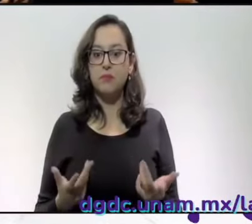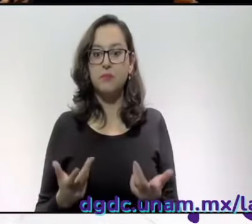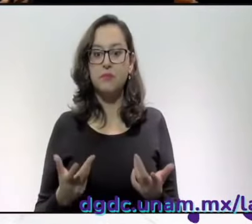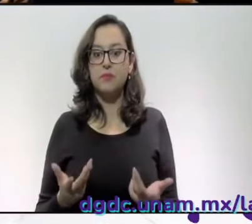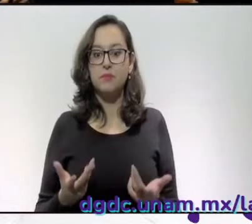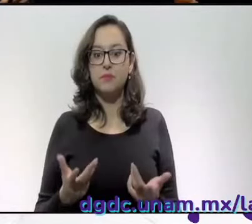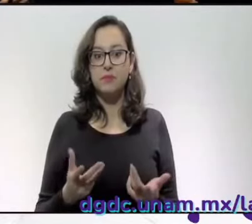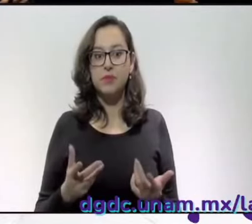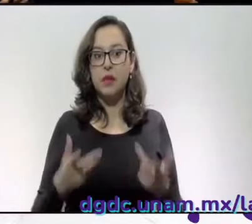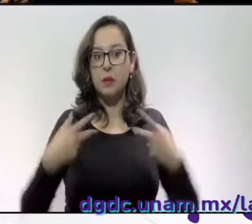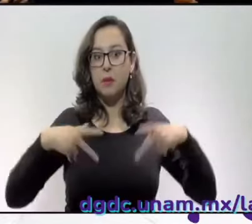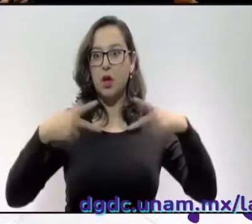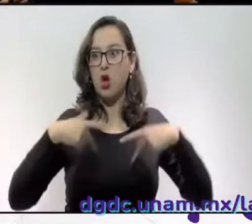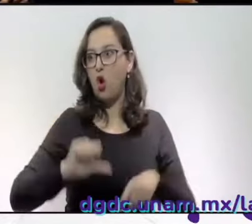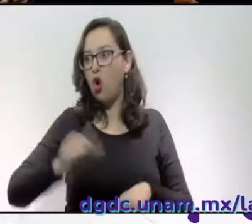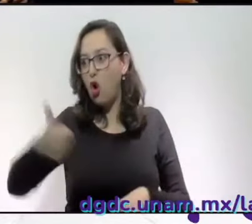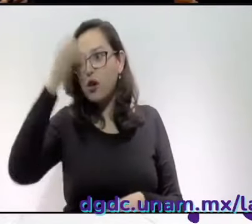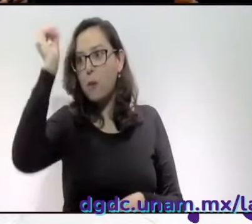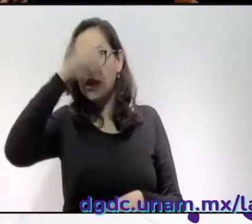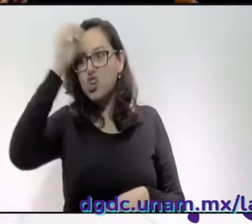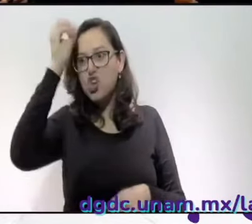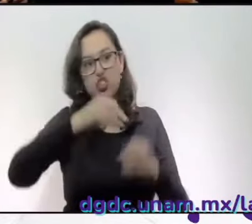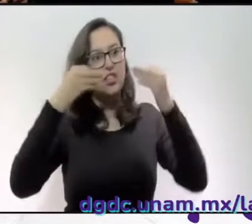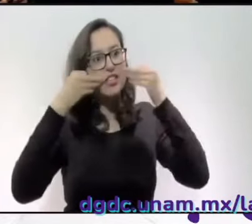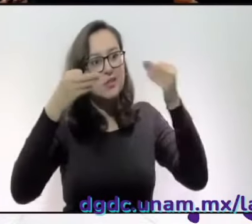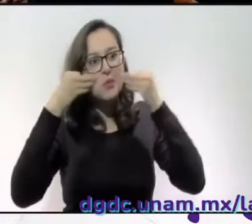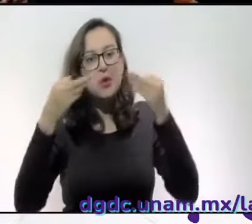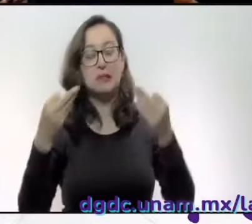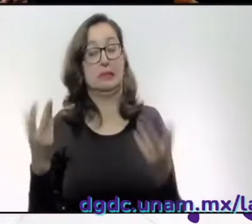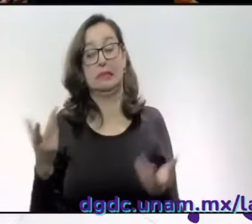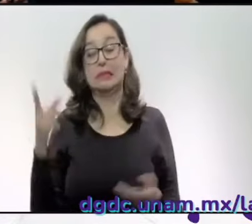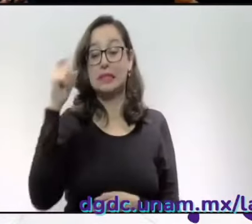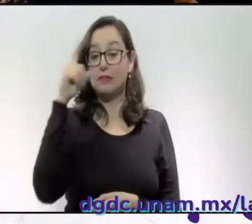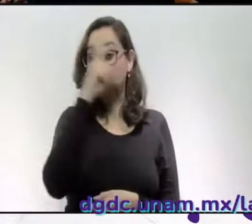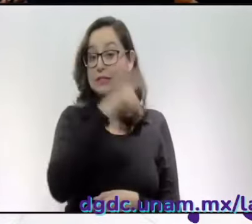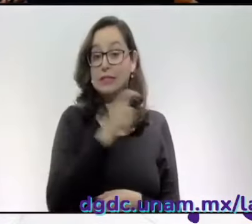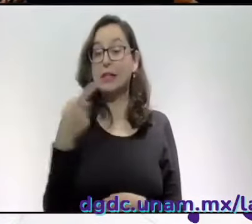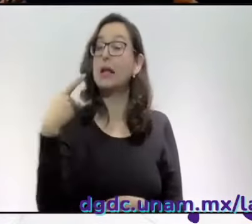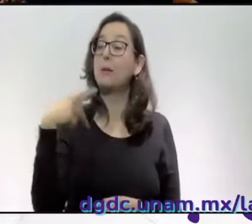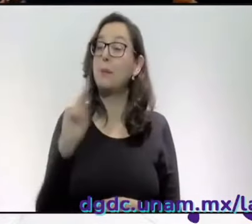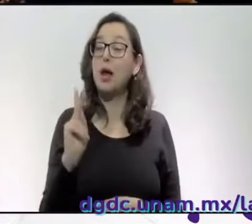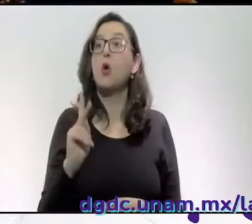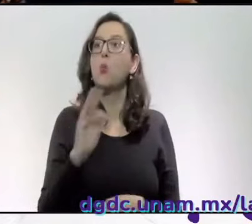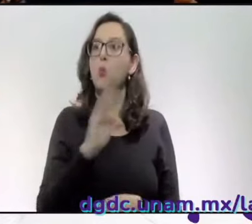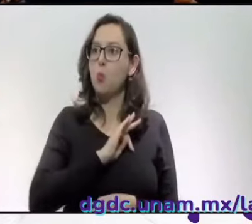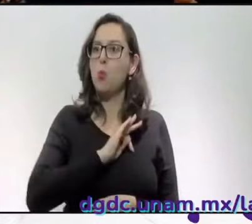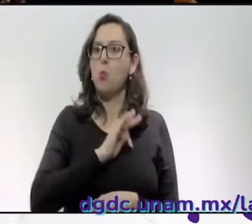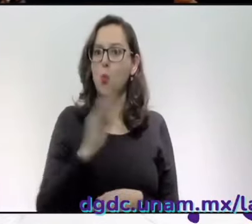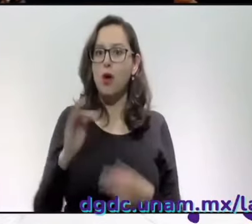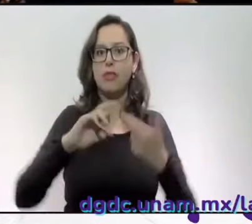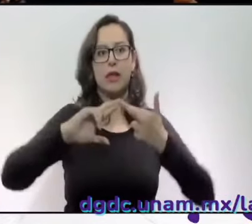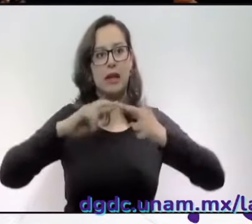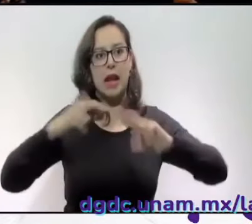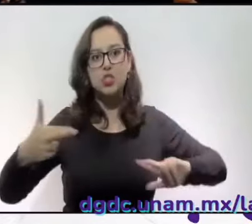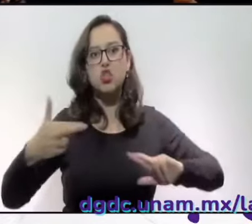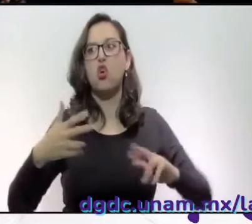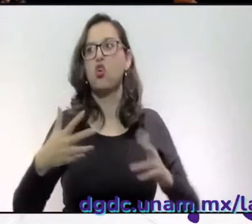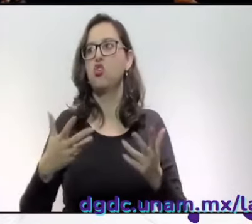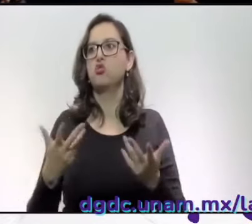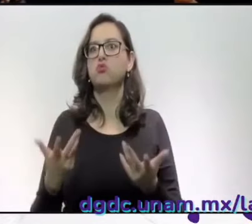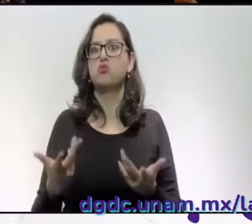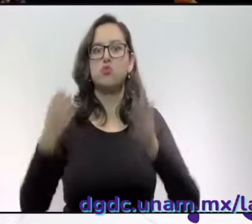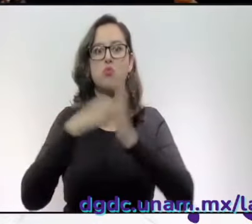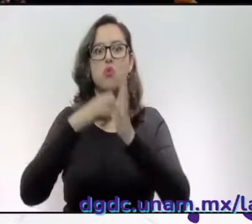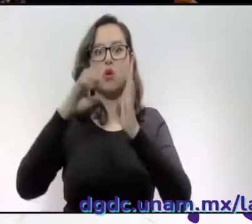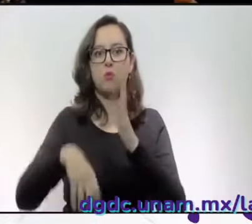otro tipo de personas o de otro tipo de mensajes, pero bueno, pues puedes relacionarlo con otras cosas, ¿no? Al final, hay muchas